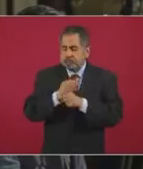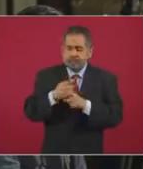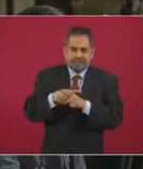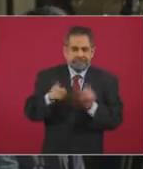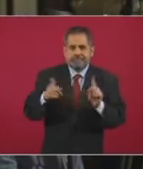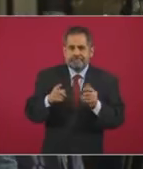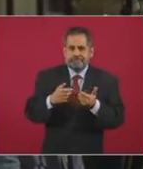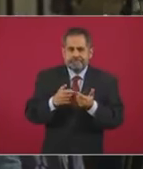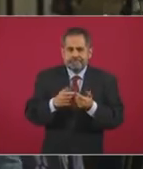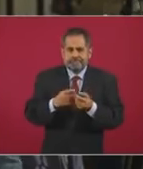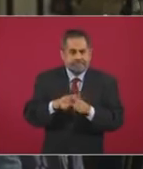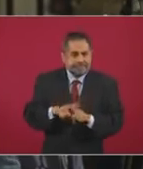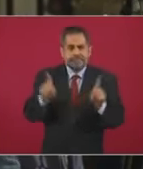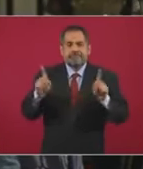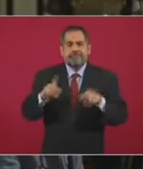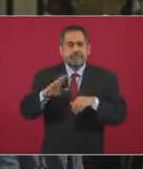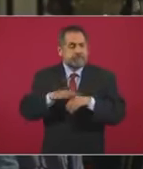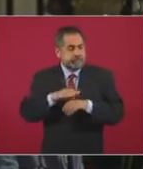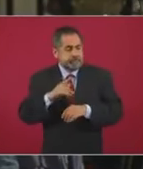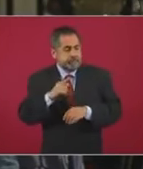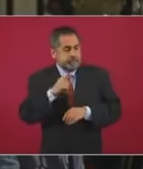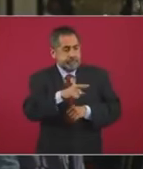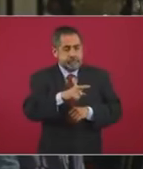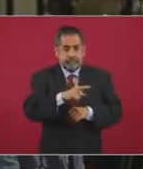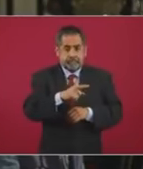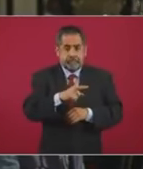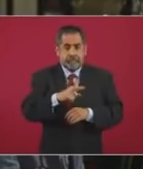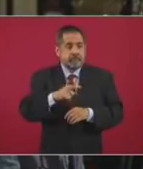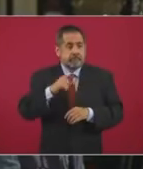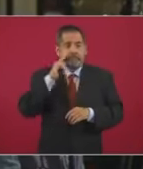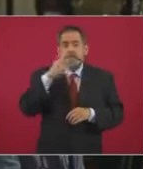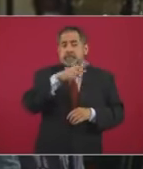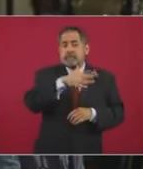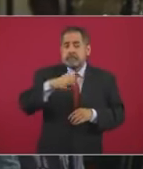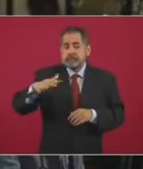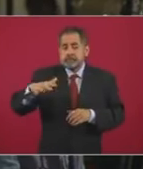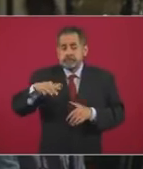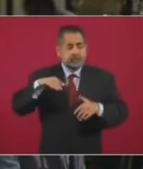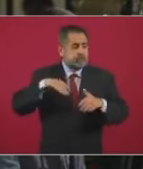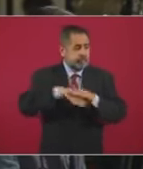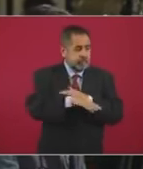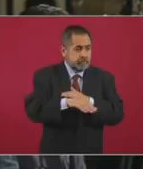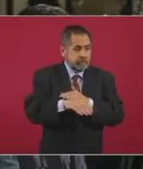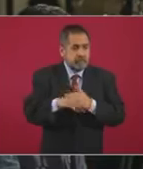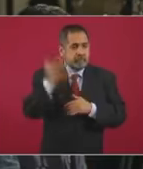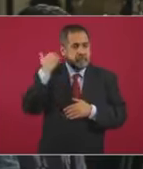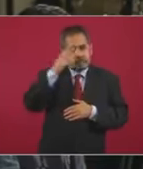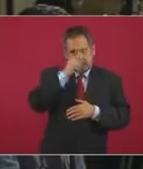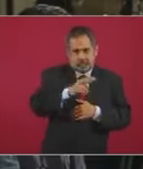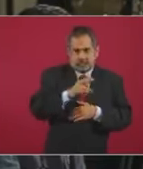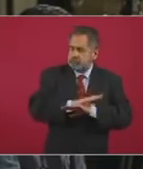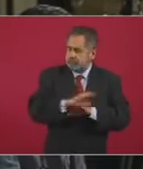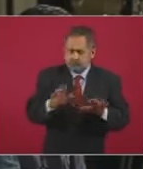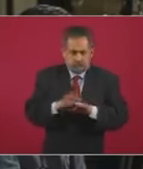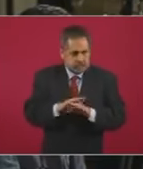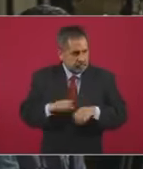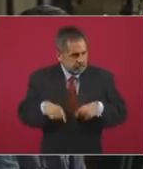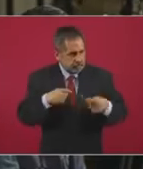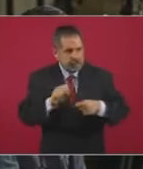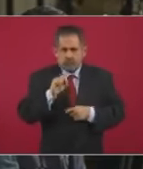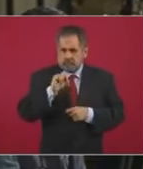parteaguas en torno a la recuperación de los accesos a las playas, está marcando que regresarle al pueblo